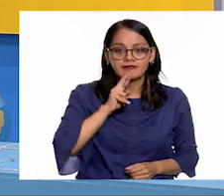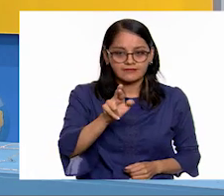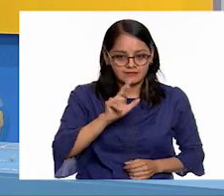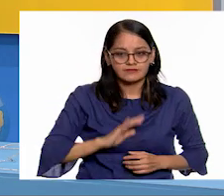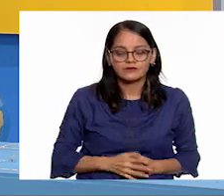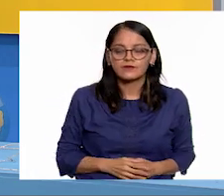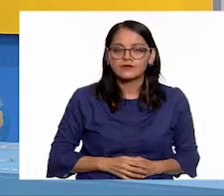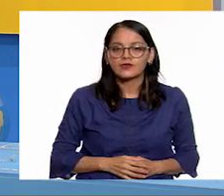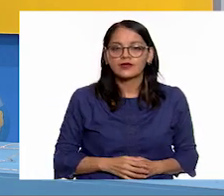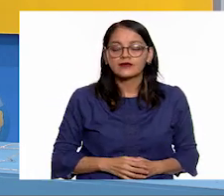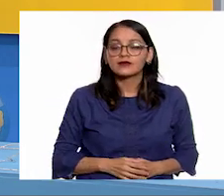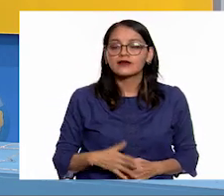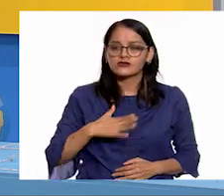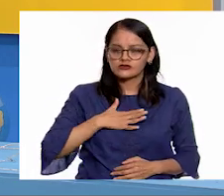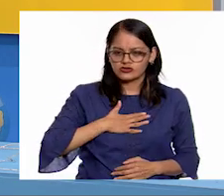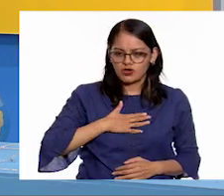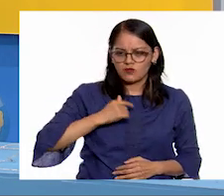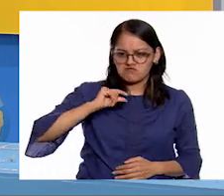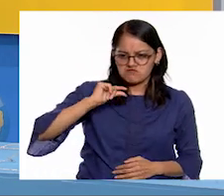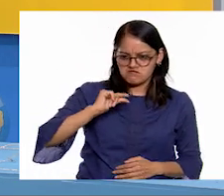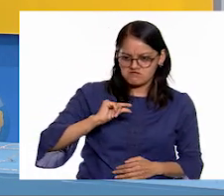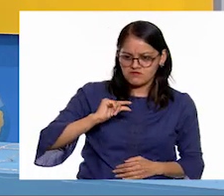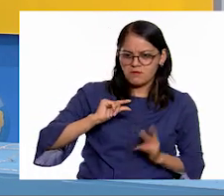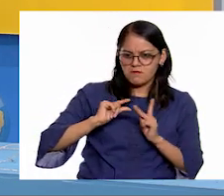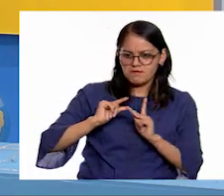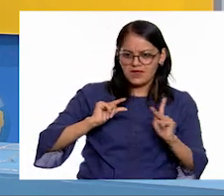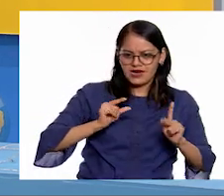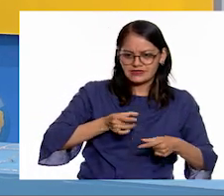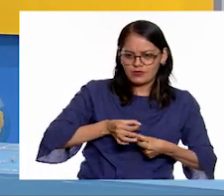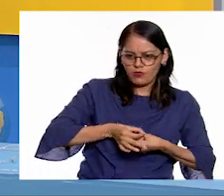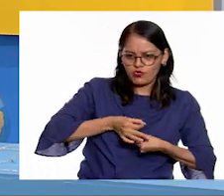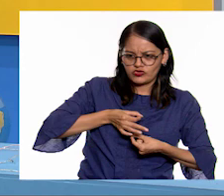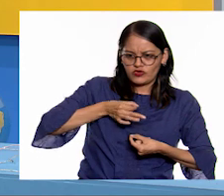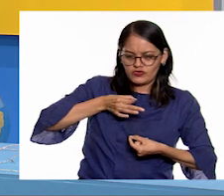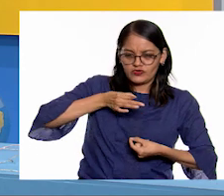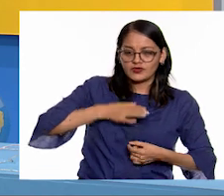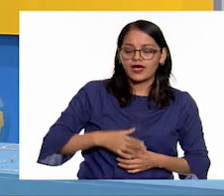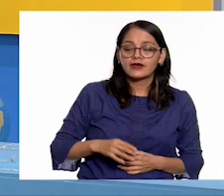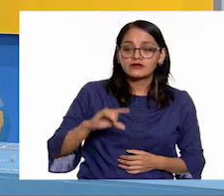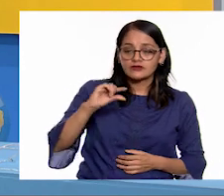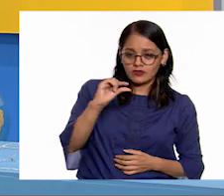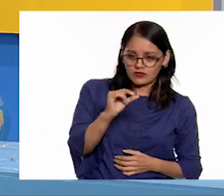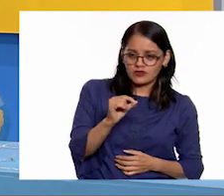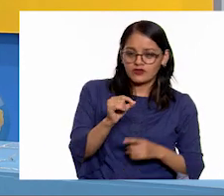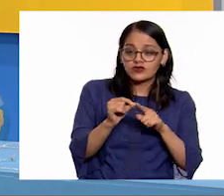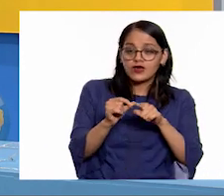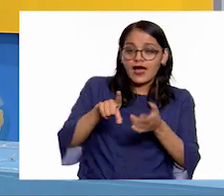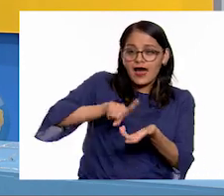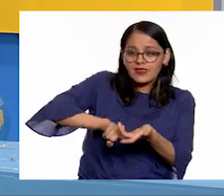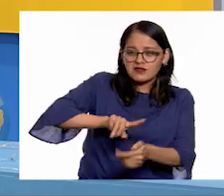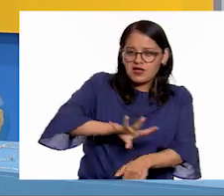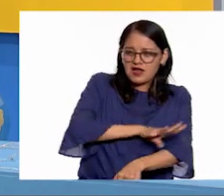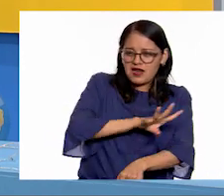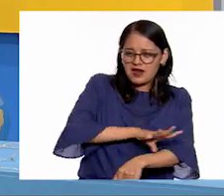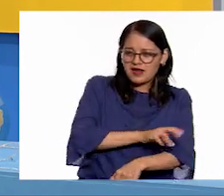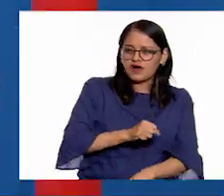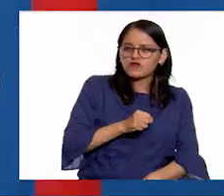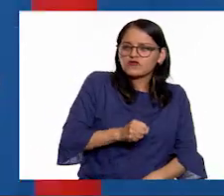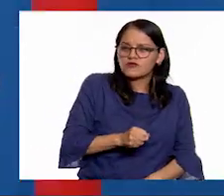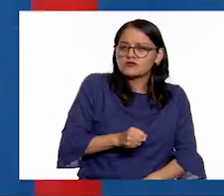dice, soy pequeño como un botón y tengo energía de campeón. ¿Qué